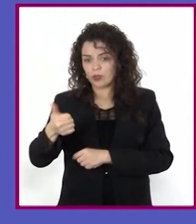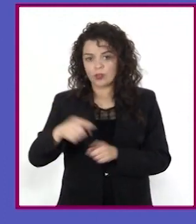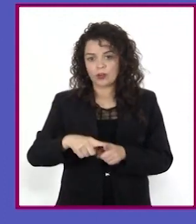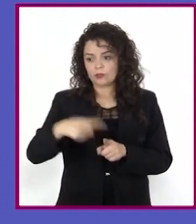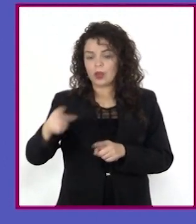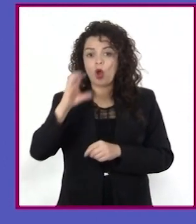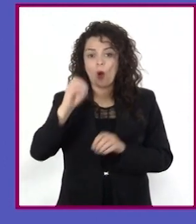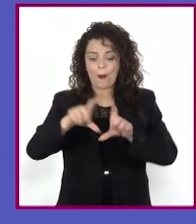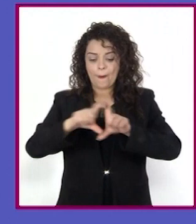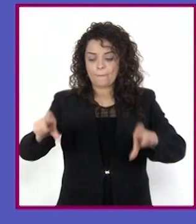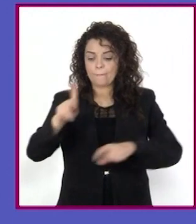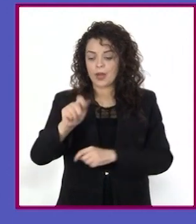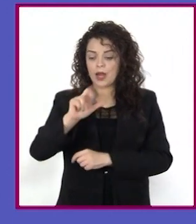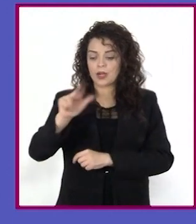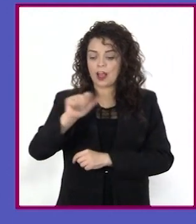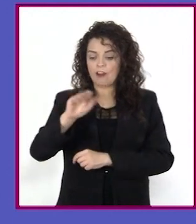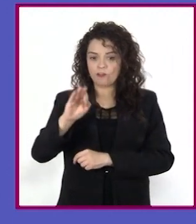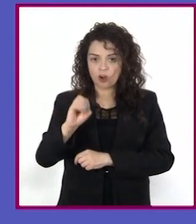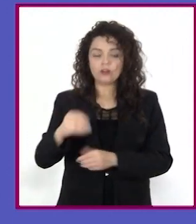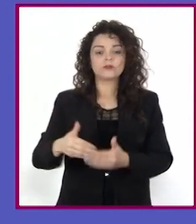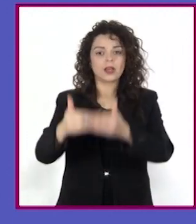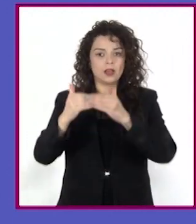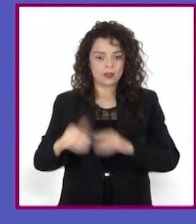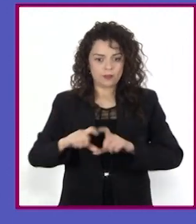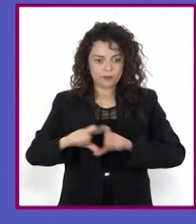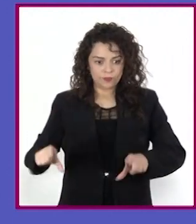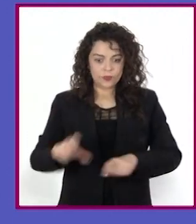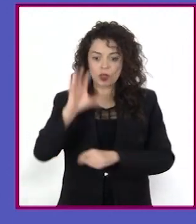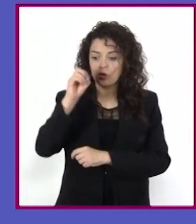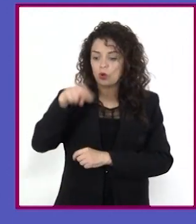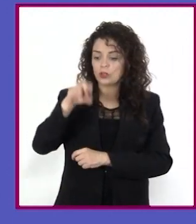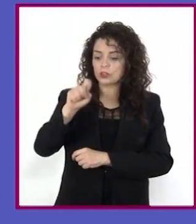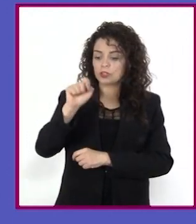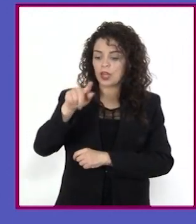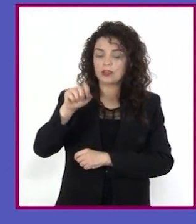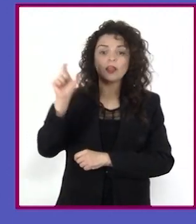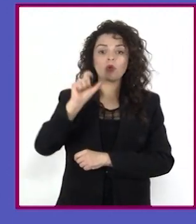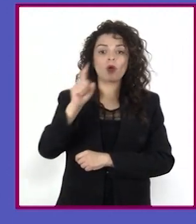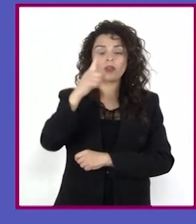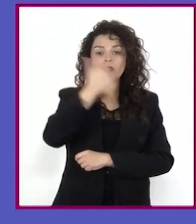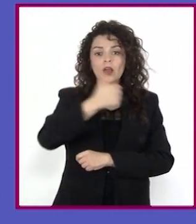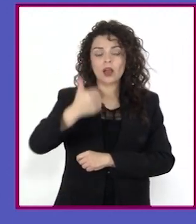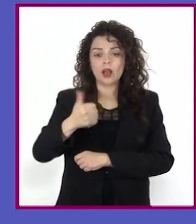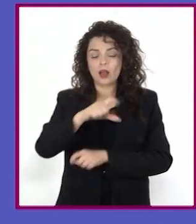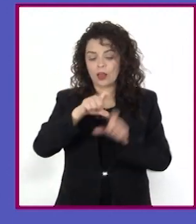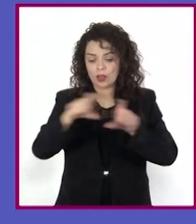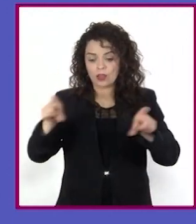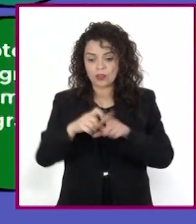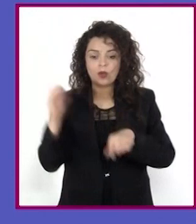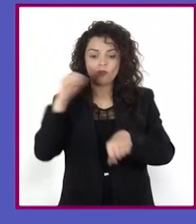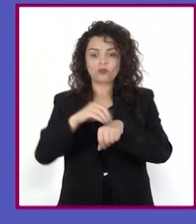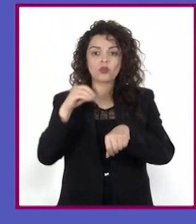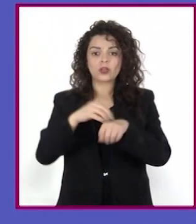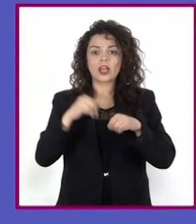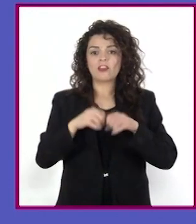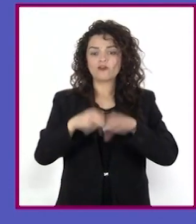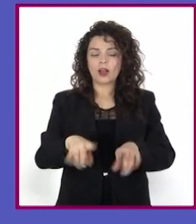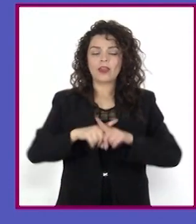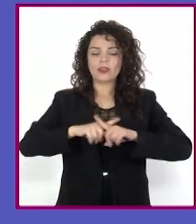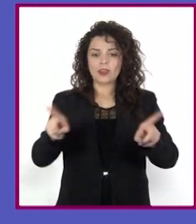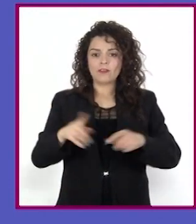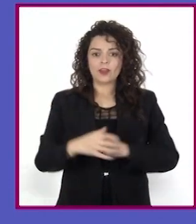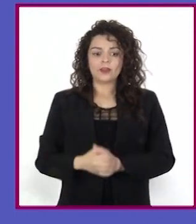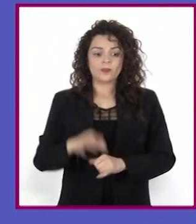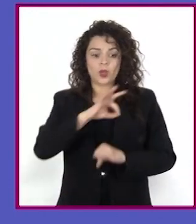siguiente. Se llama progresión temática constante cuando se agrega en cada enunciado información diferente. Este último